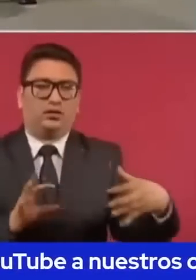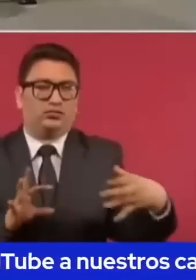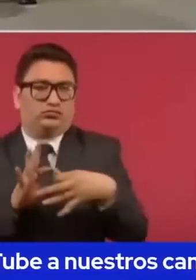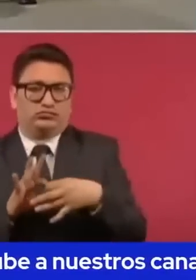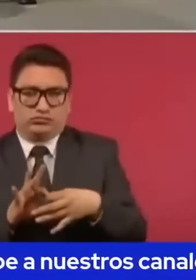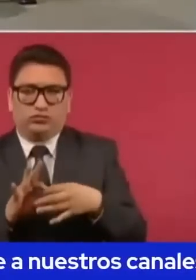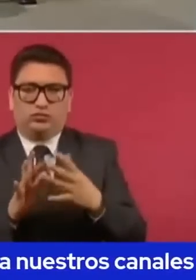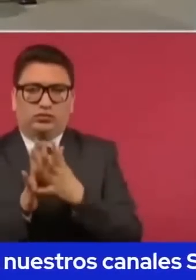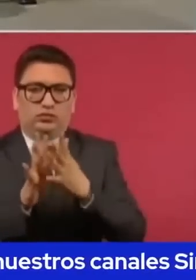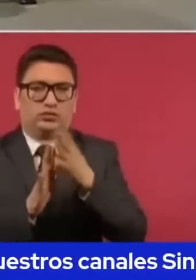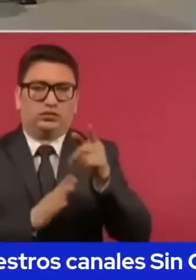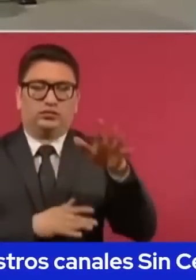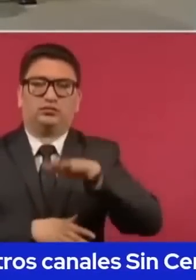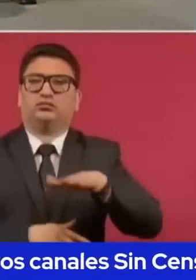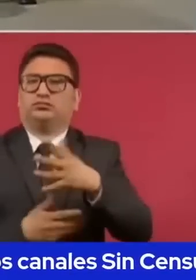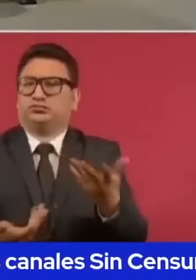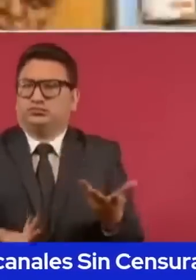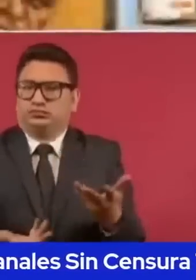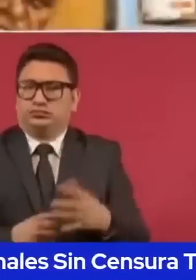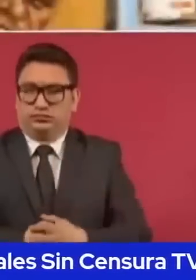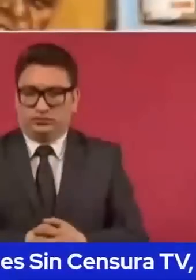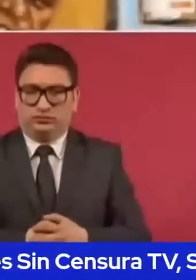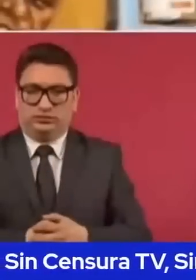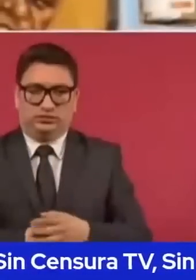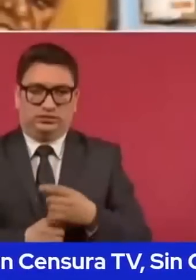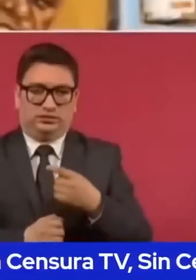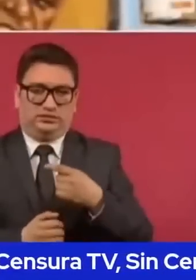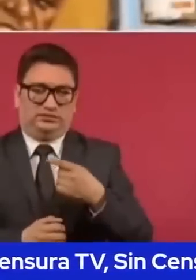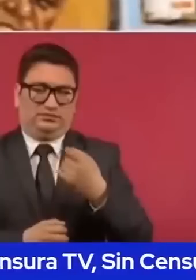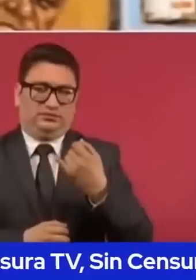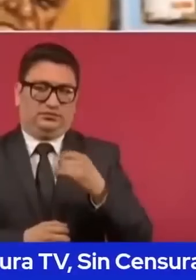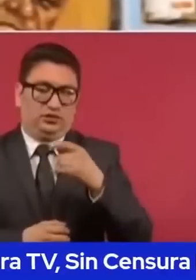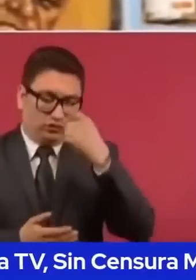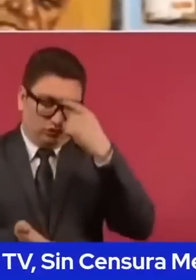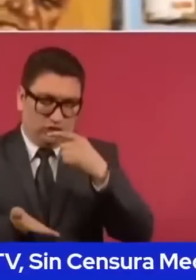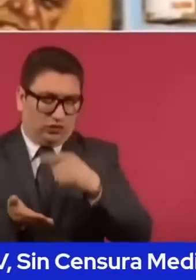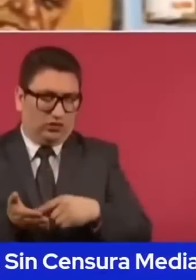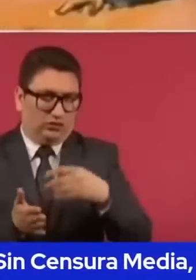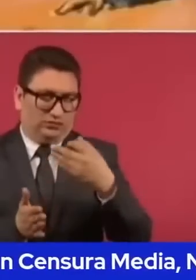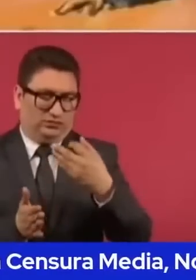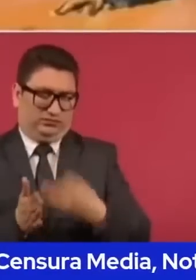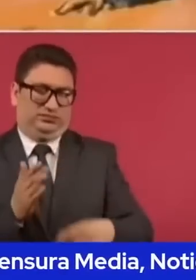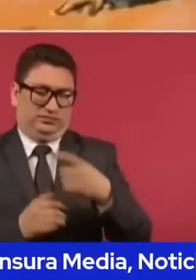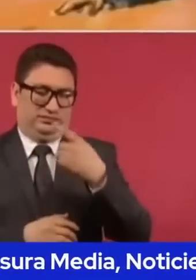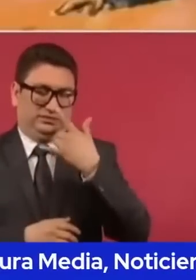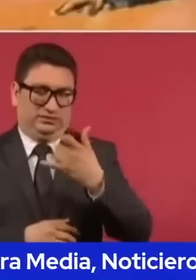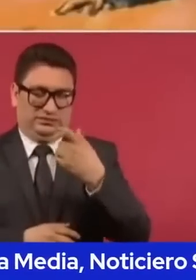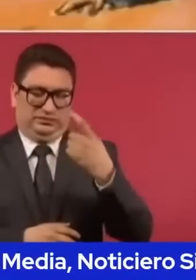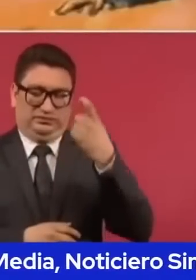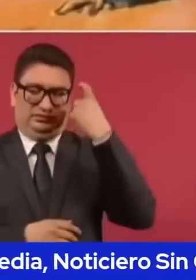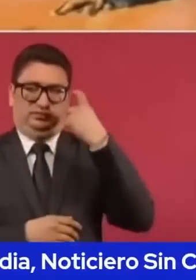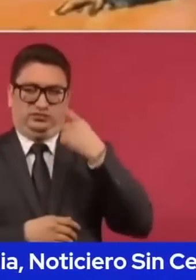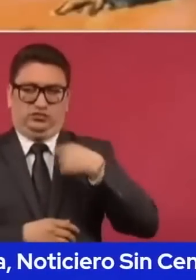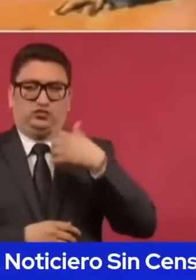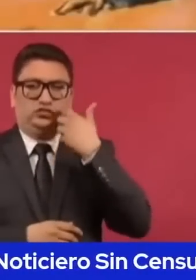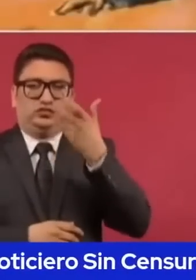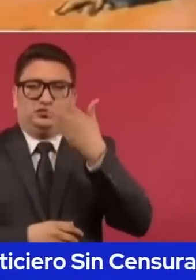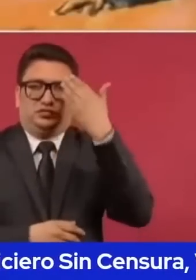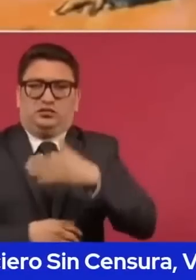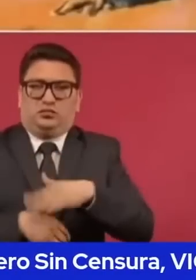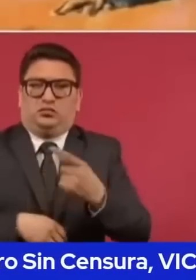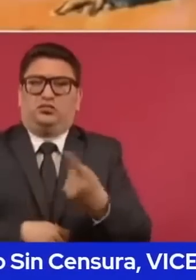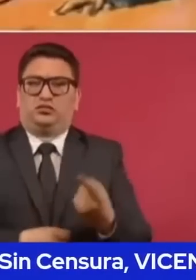colaboración bajo Mérida? Es un gran incógnito y yo también, como ciudadano privado ahora, yo quiero saber por